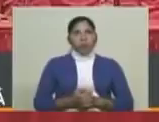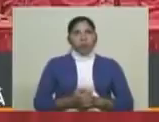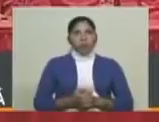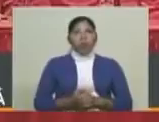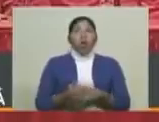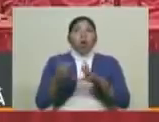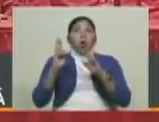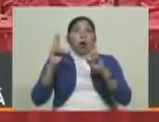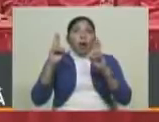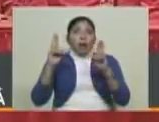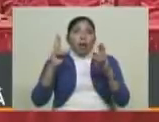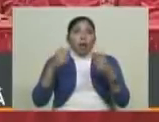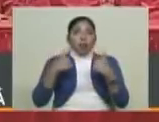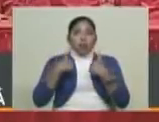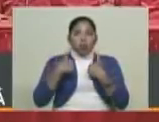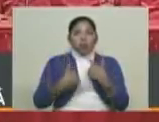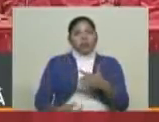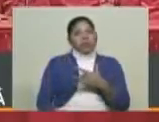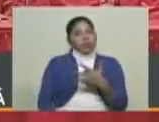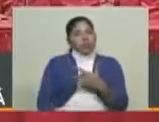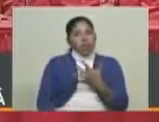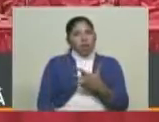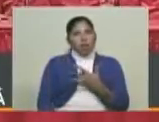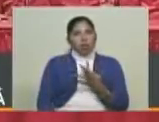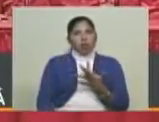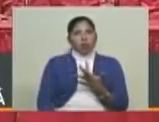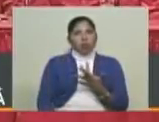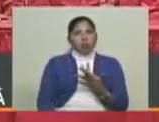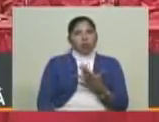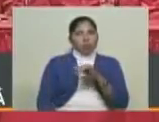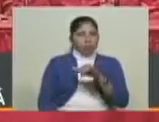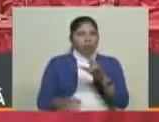Ojalá, yo me siento siempre, cuando hablo de esto,